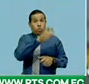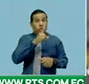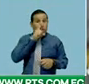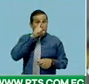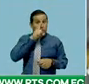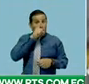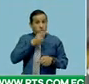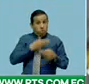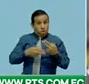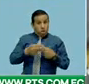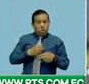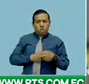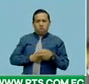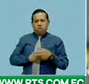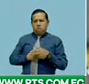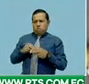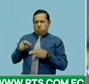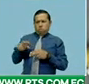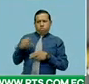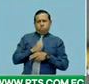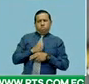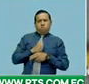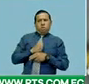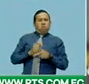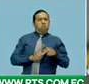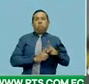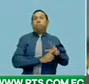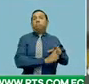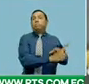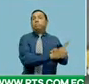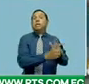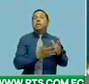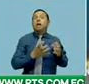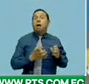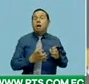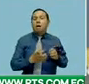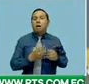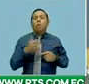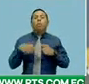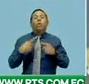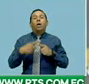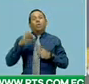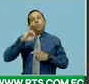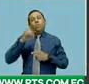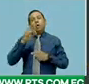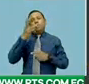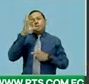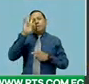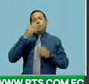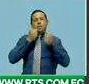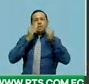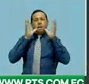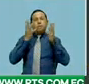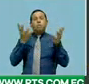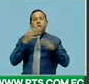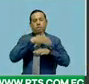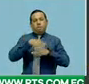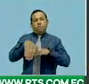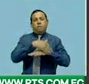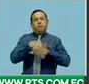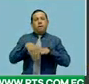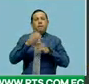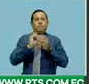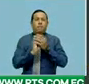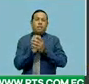por lo que decide alejarse. Este asalto ocurrió la madrugada del jueves 17 de diciembre en la vía Milagro Virgen